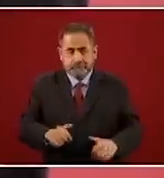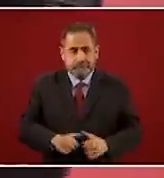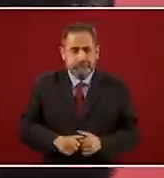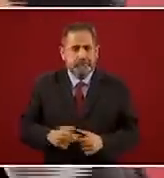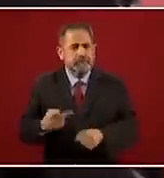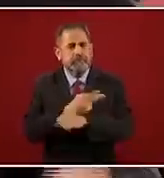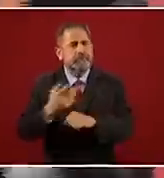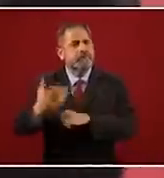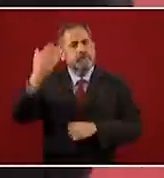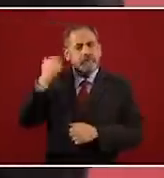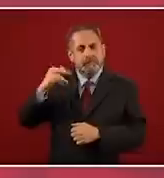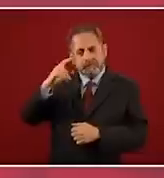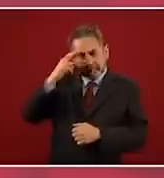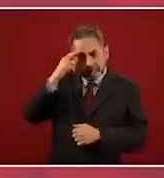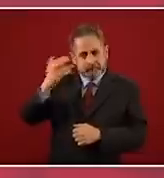¿Qué pasaba antes?